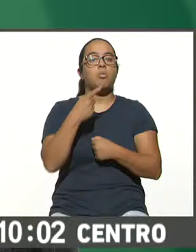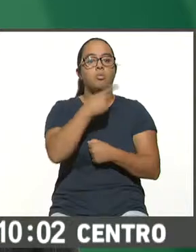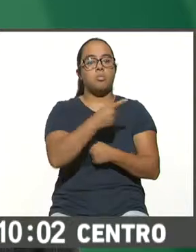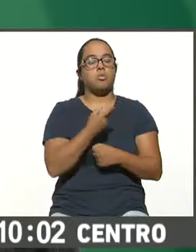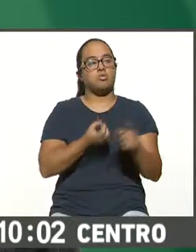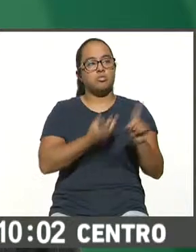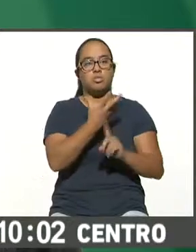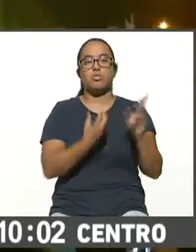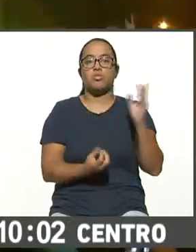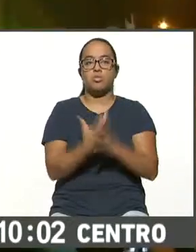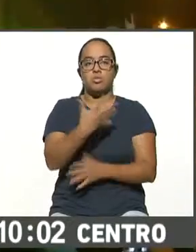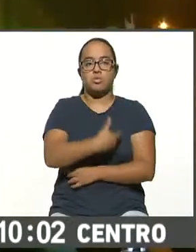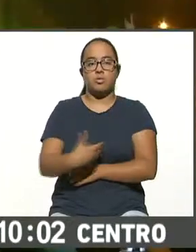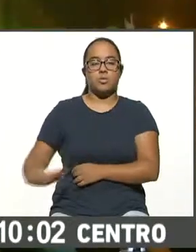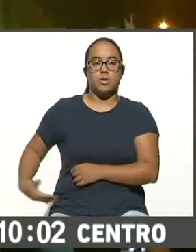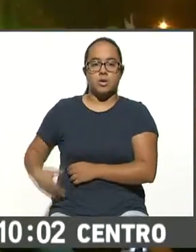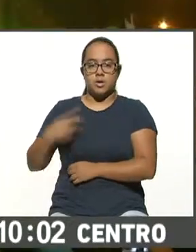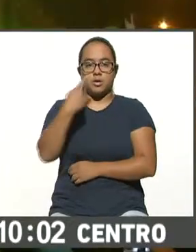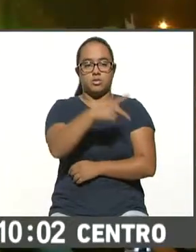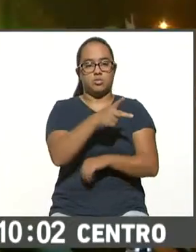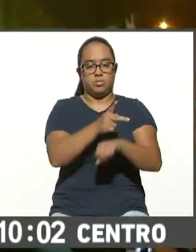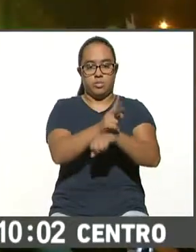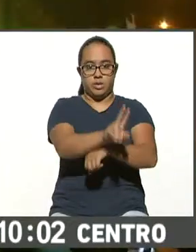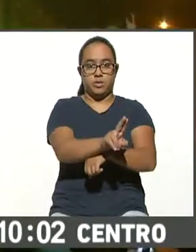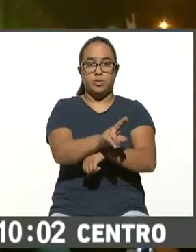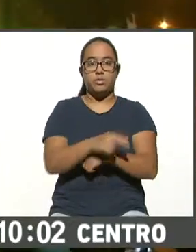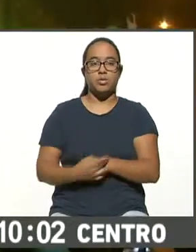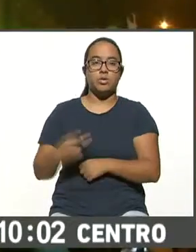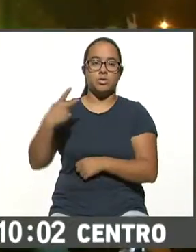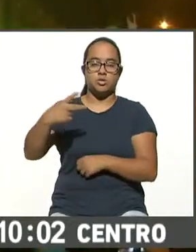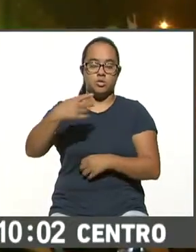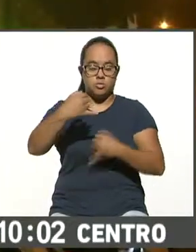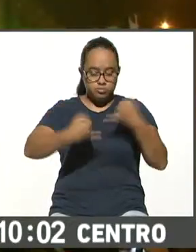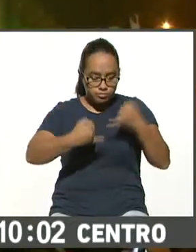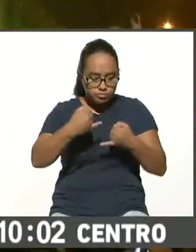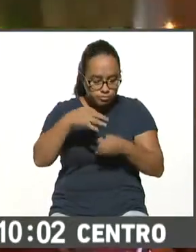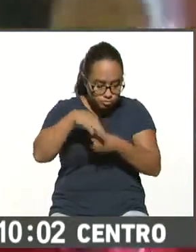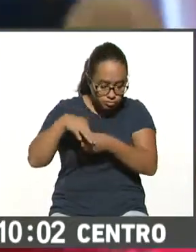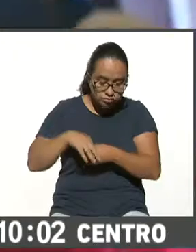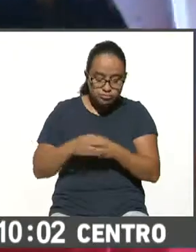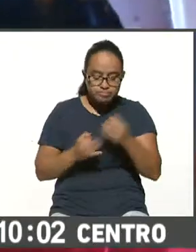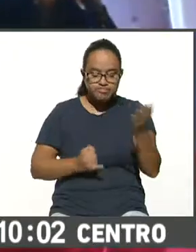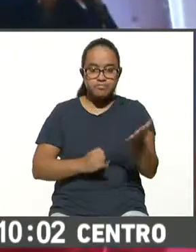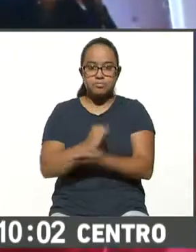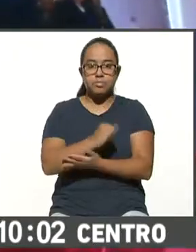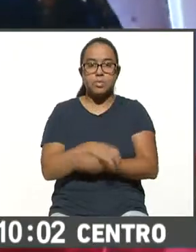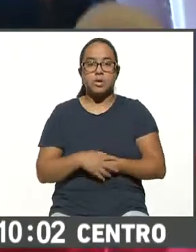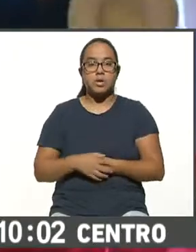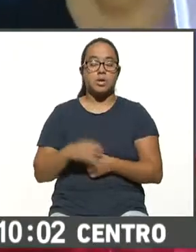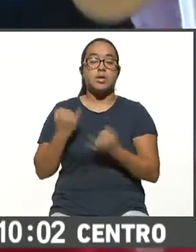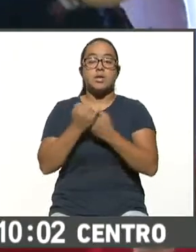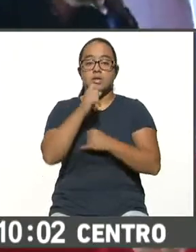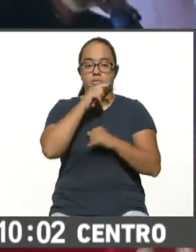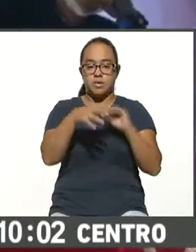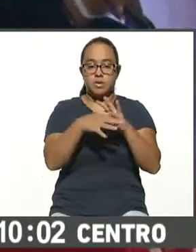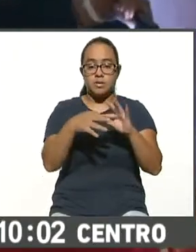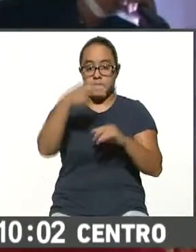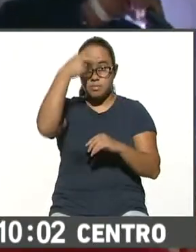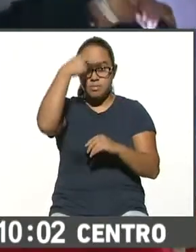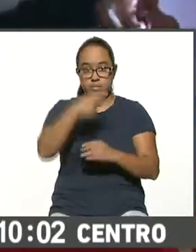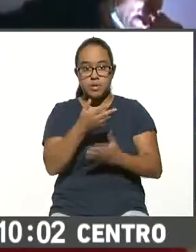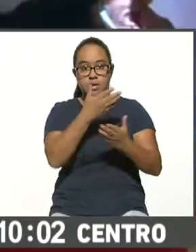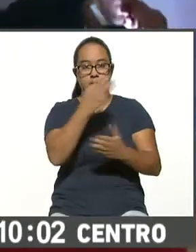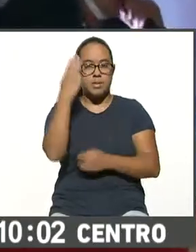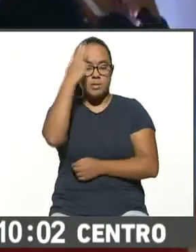proclamado presidente electo de la República de Perú por el Jurado Nacional de Elecciones. También adelantó que México enviará al